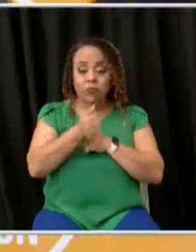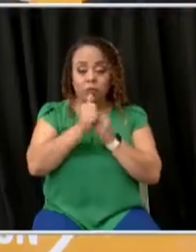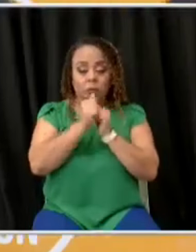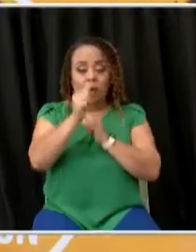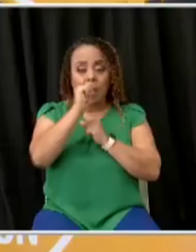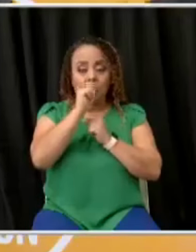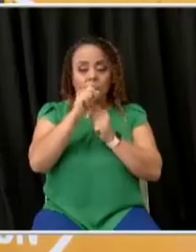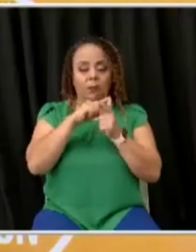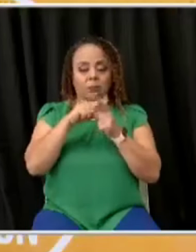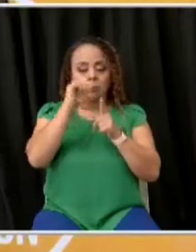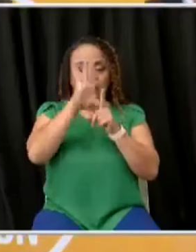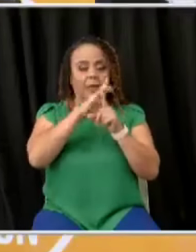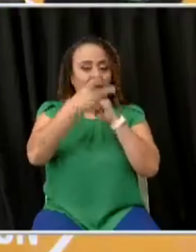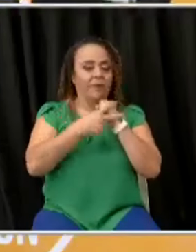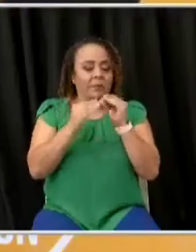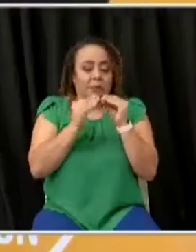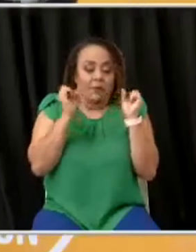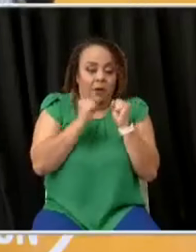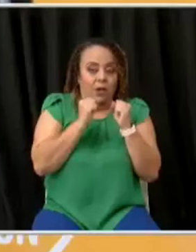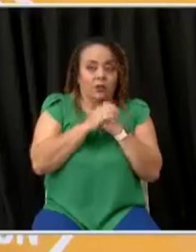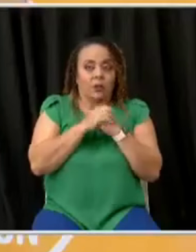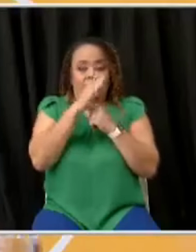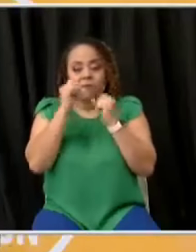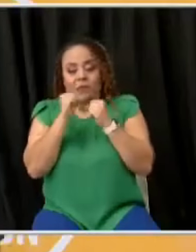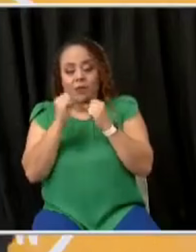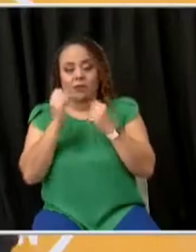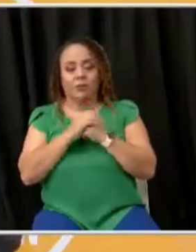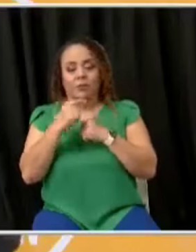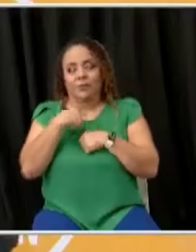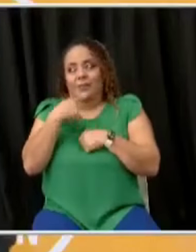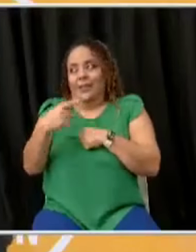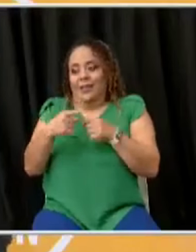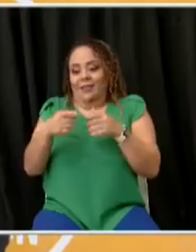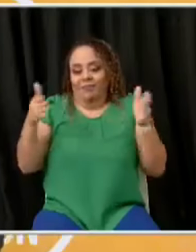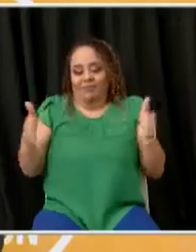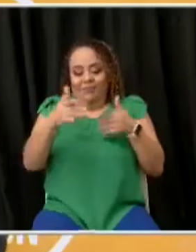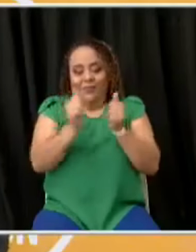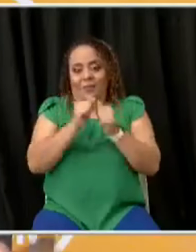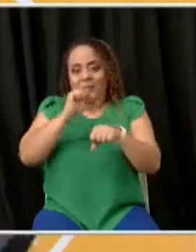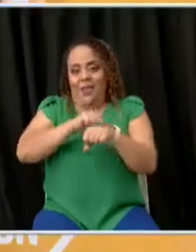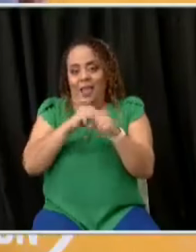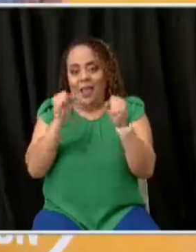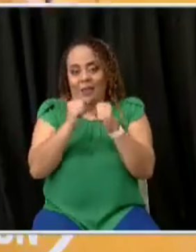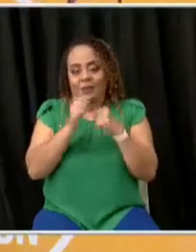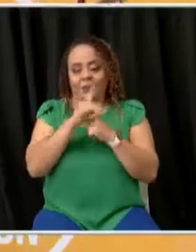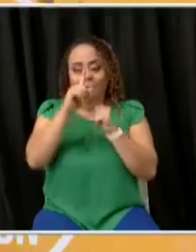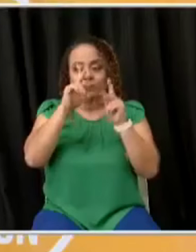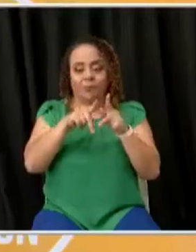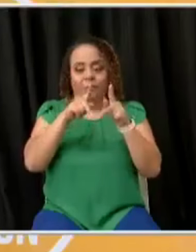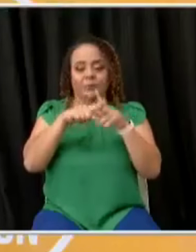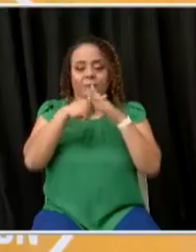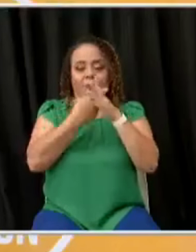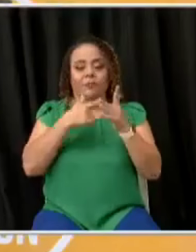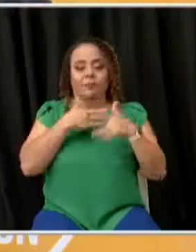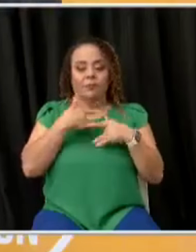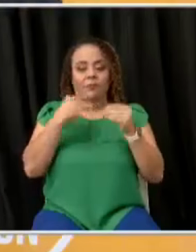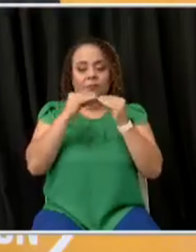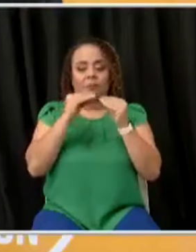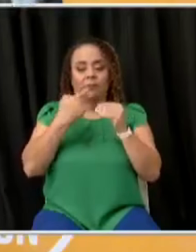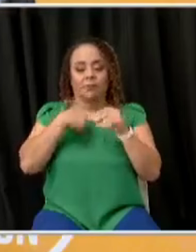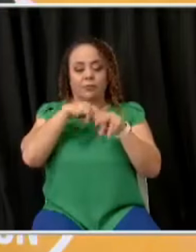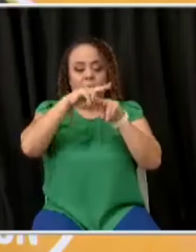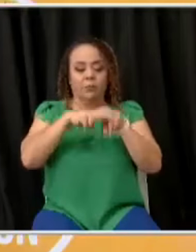metiendo a ambientes cada vez más fríos hasta terminar en una pila con hielo, pero normalmente una persona empezó a sentirse mal con solo que lo sentemos,